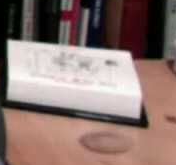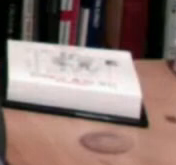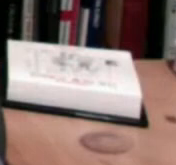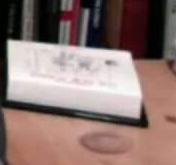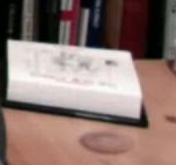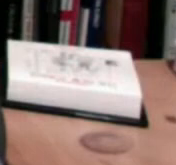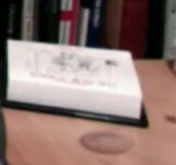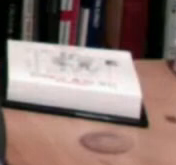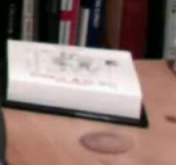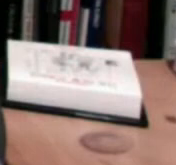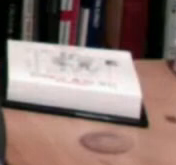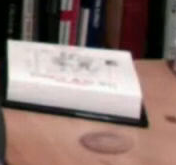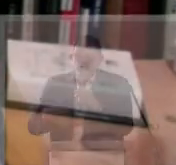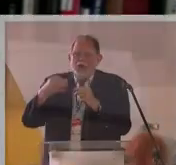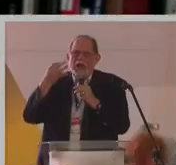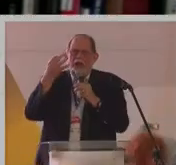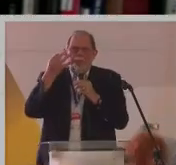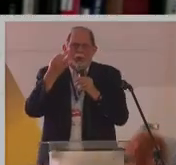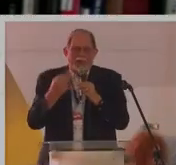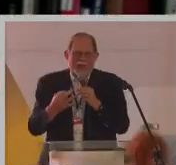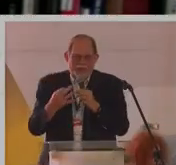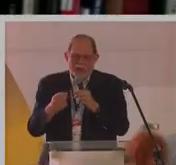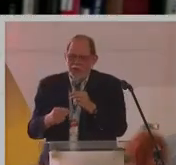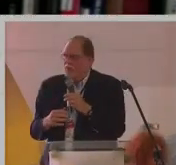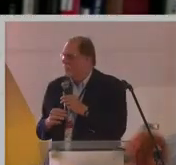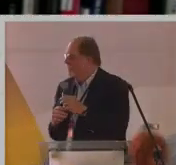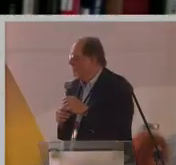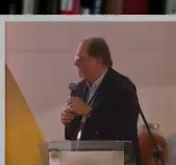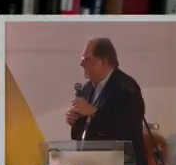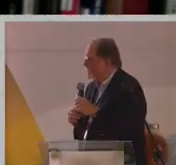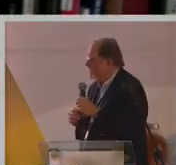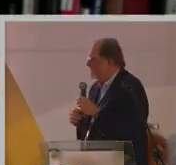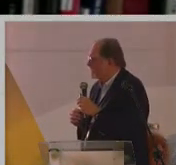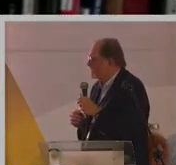que estar en relación con el poder.